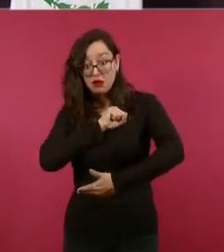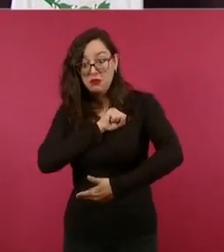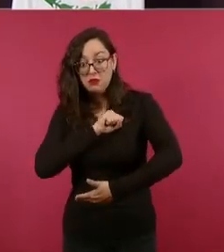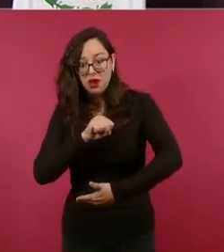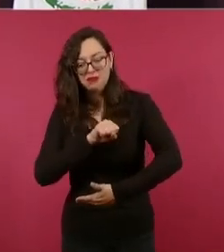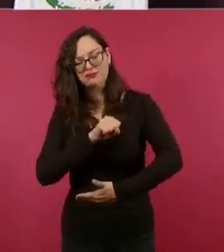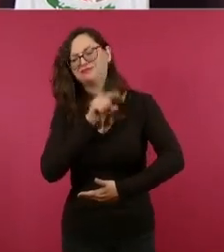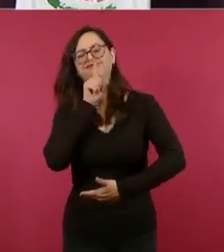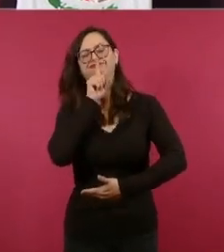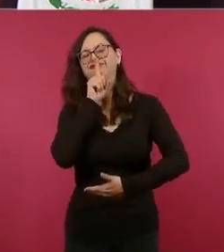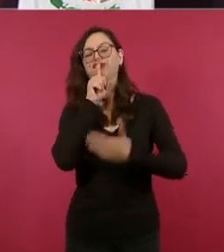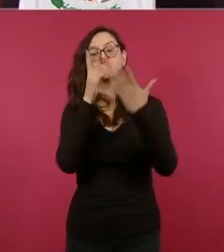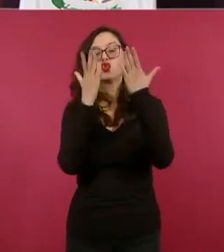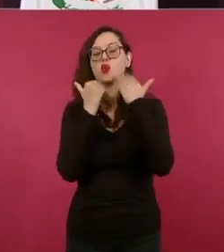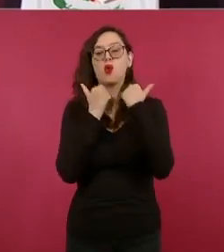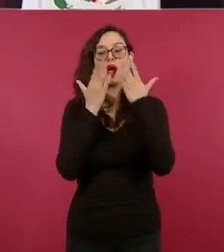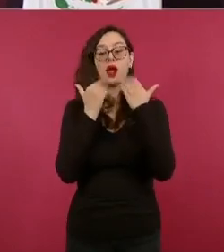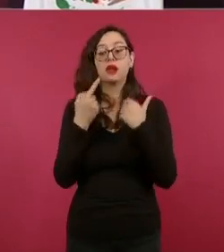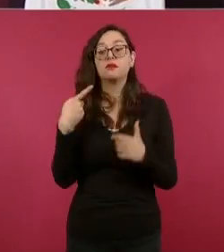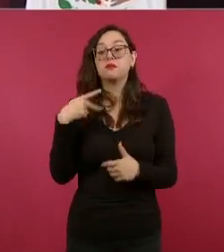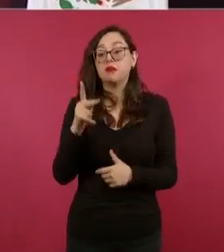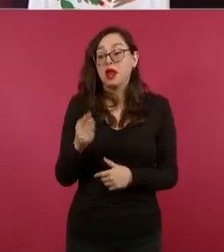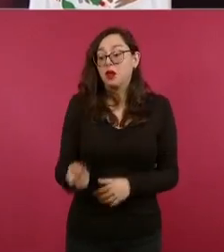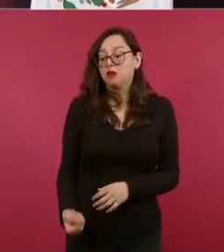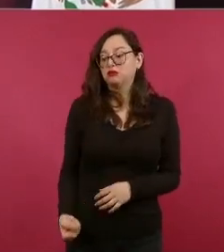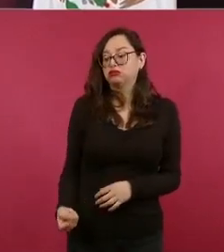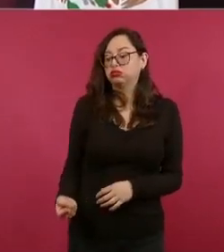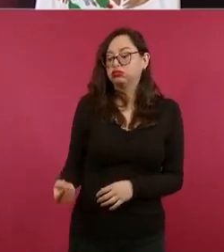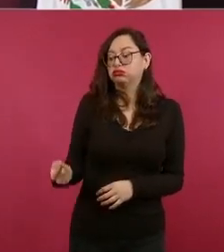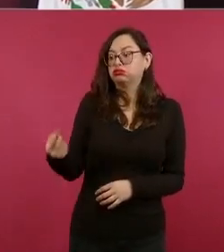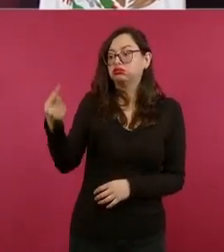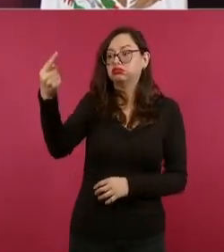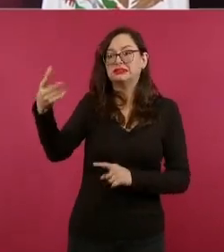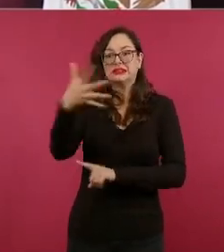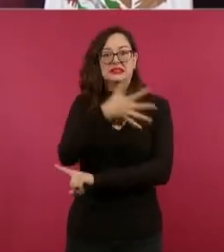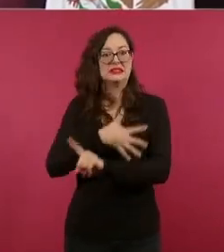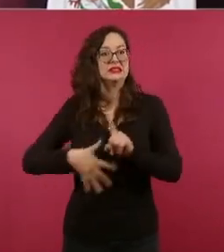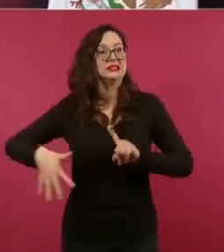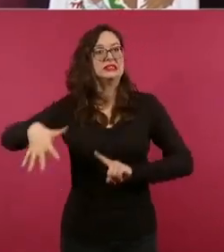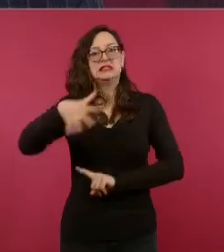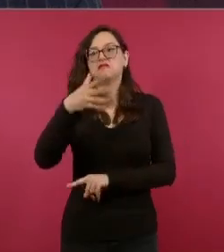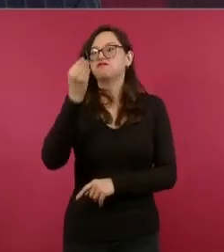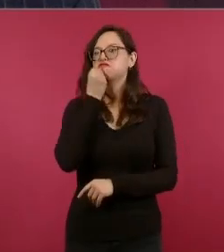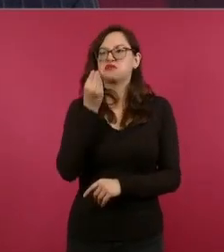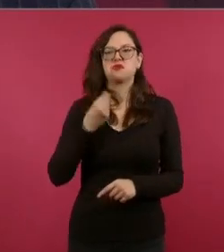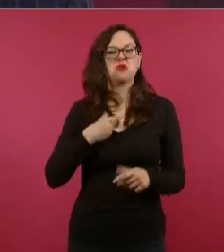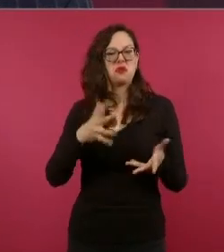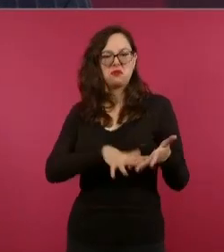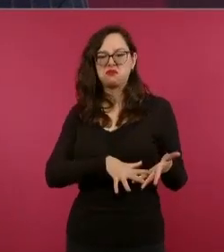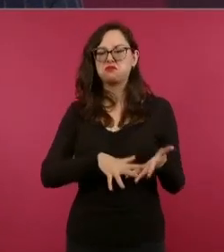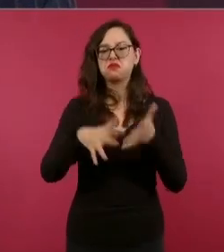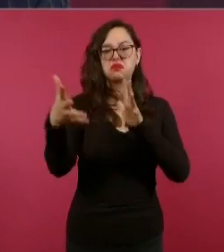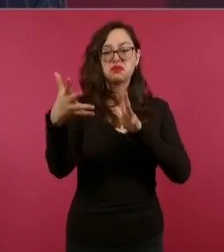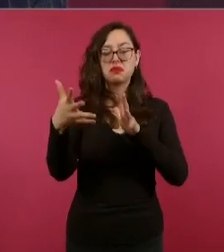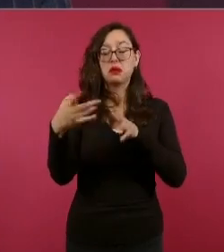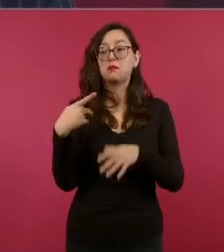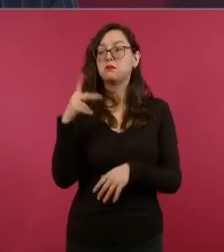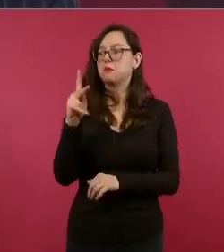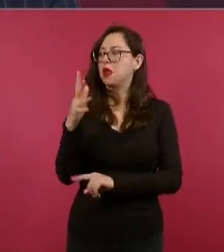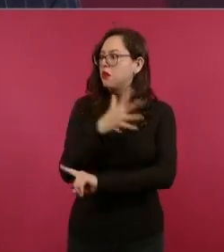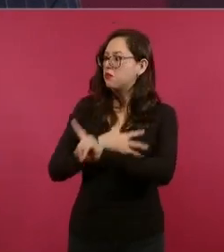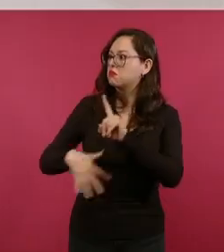las conductas antisociales. Y si cambiamos las circunstancias, cambiamos esa